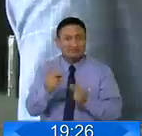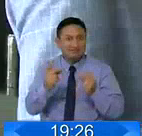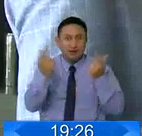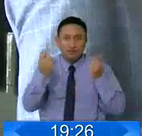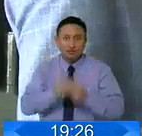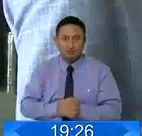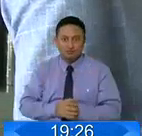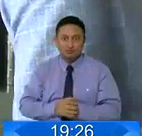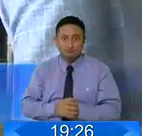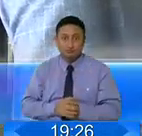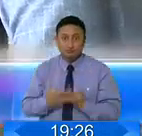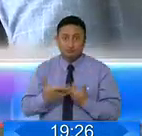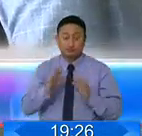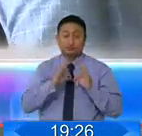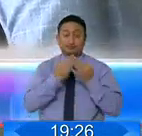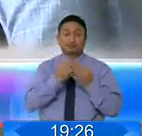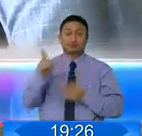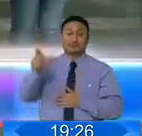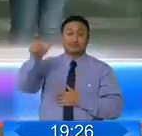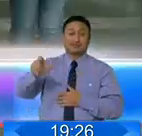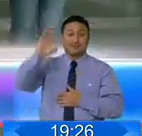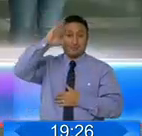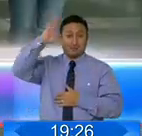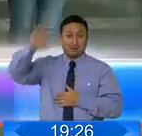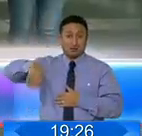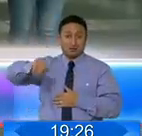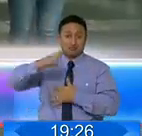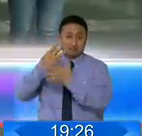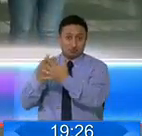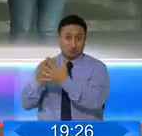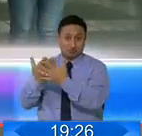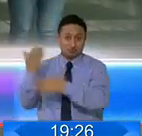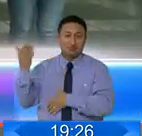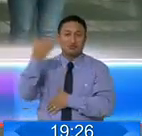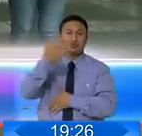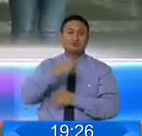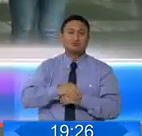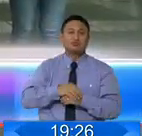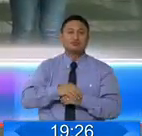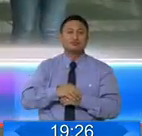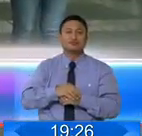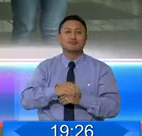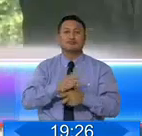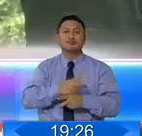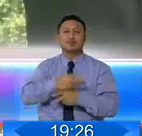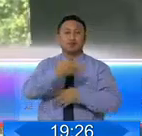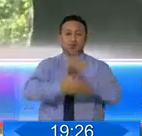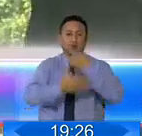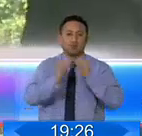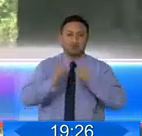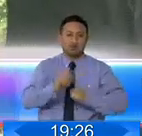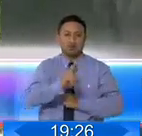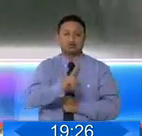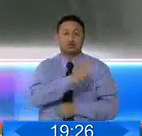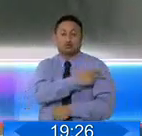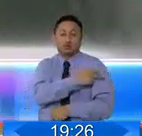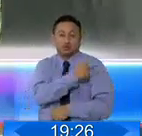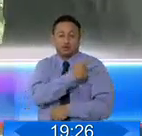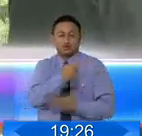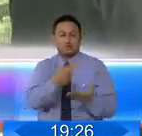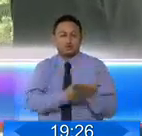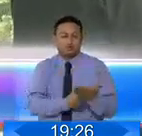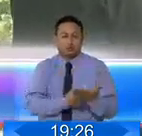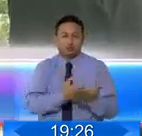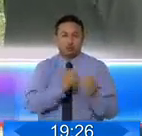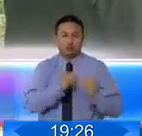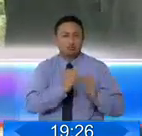Luego de esta acción, los familiares de los policías privados de la libertad acudieron al Consejo de la Judicatura para reunirse con los vocales de esta institución,